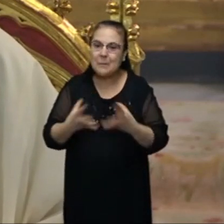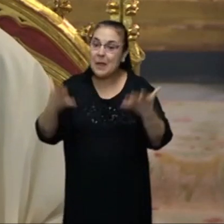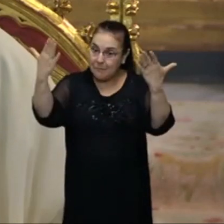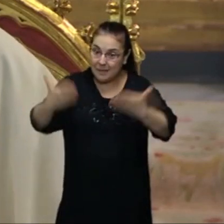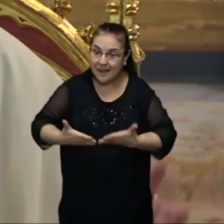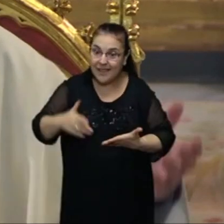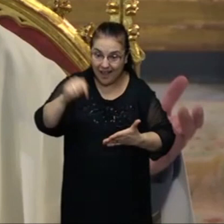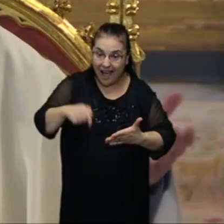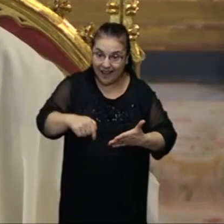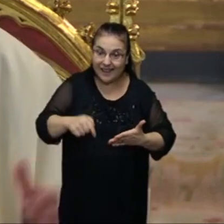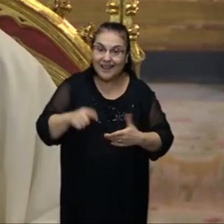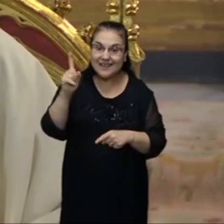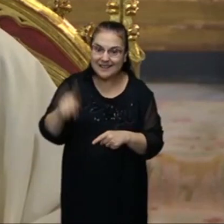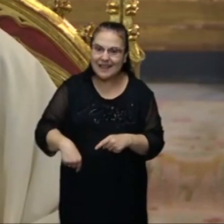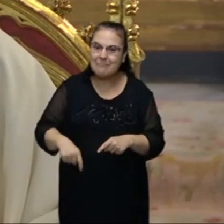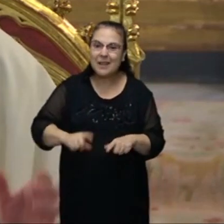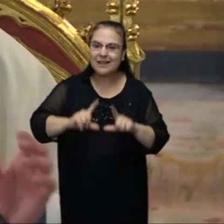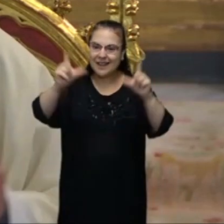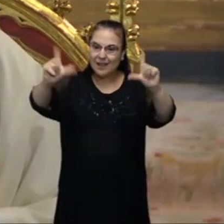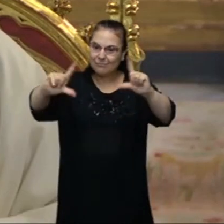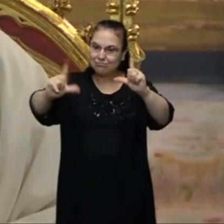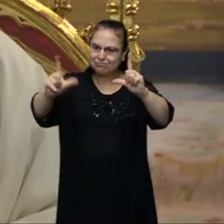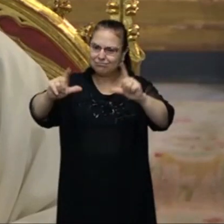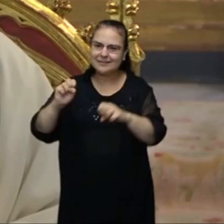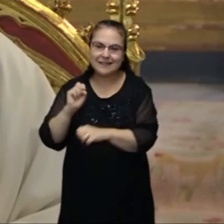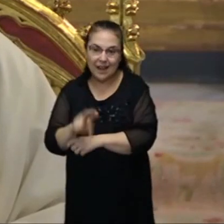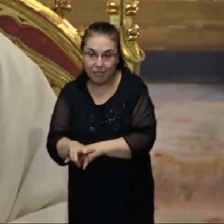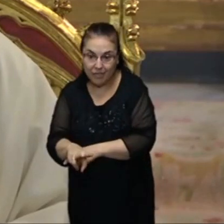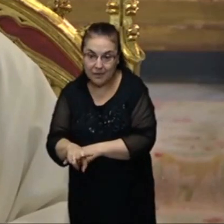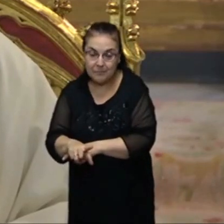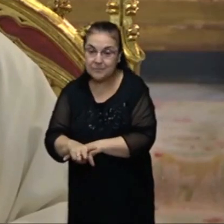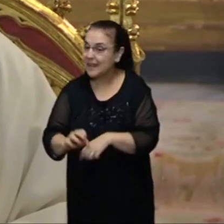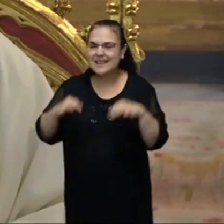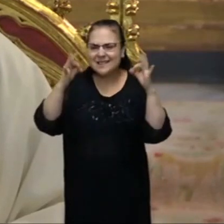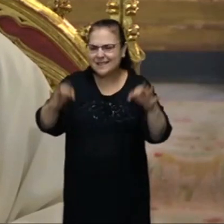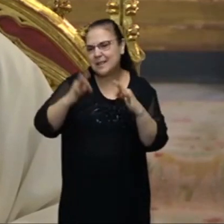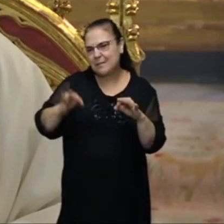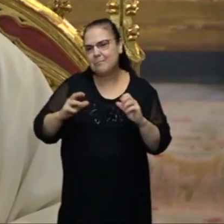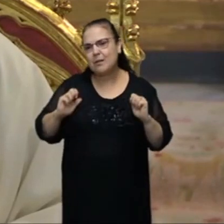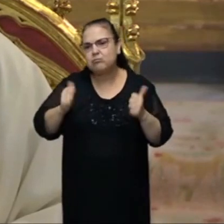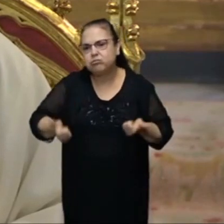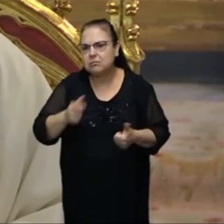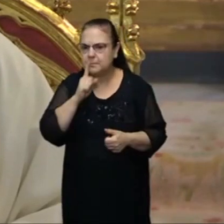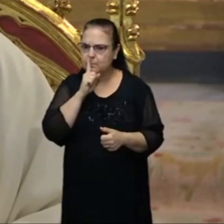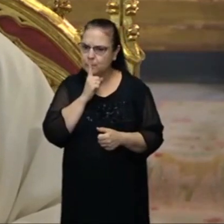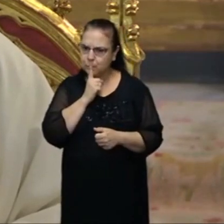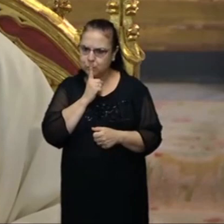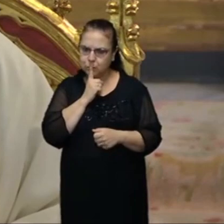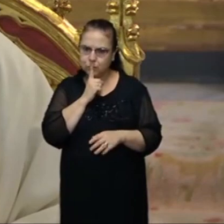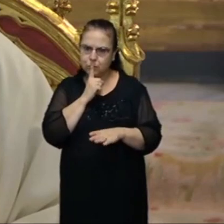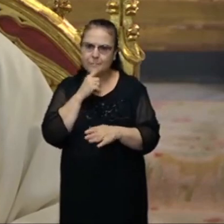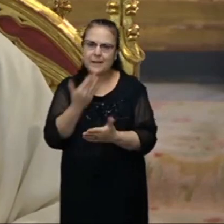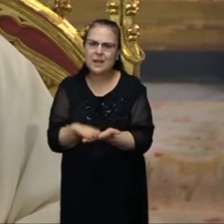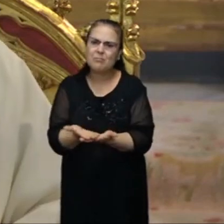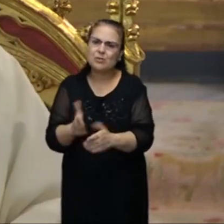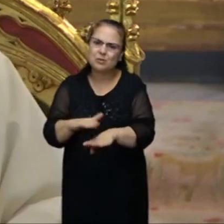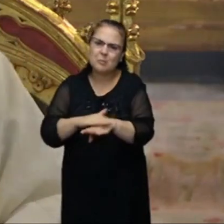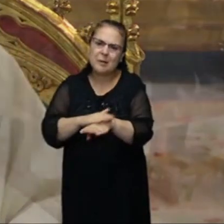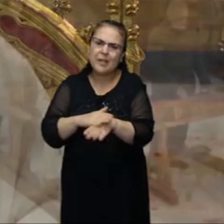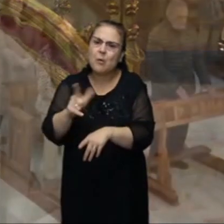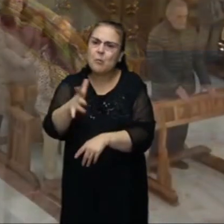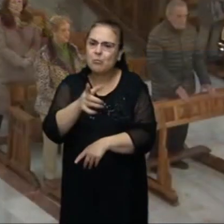que estáis aquí, los que nos veis a través de 13, y como siempre comenzamos guardando silencio y pidiendo perdón porque somos